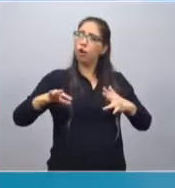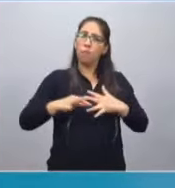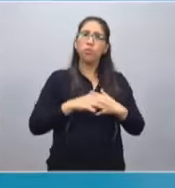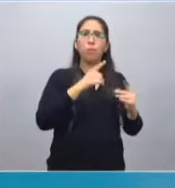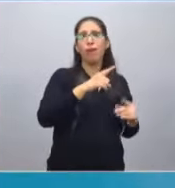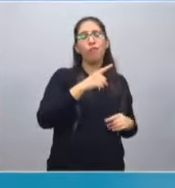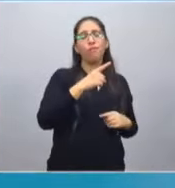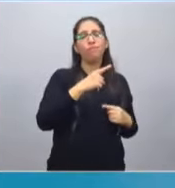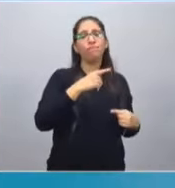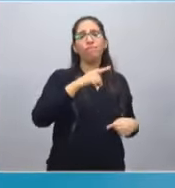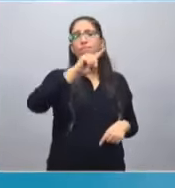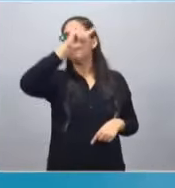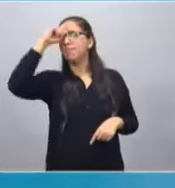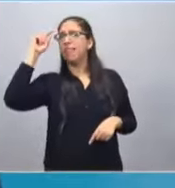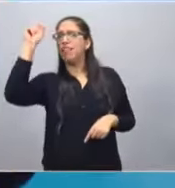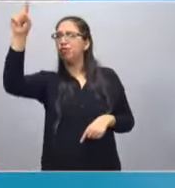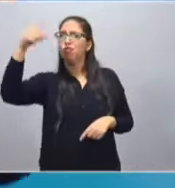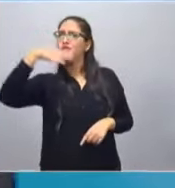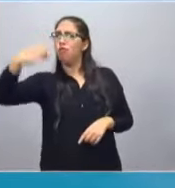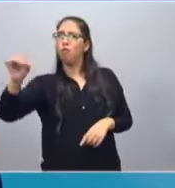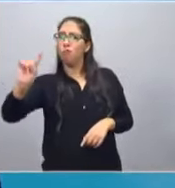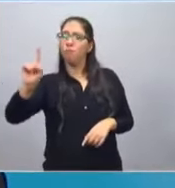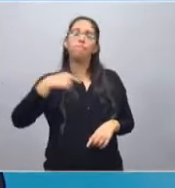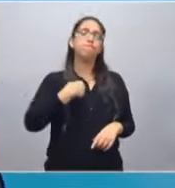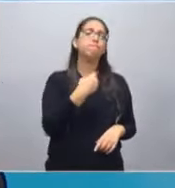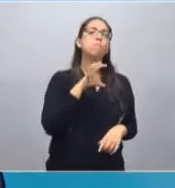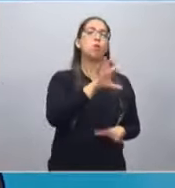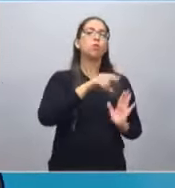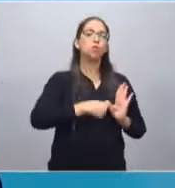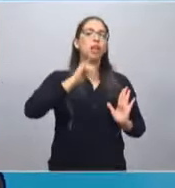nacional la provincia cumple así